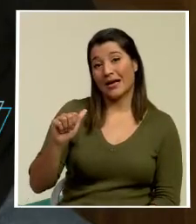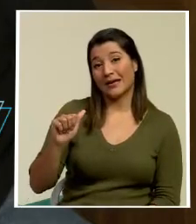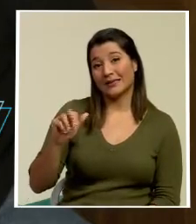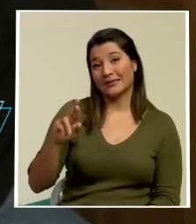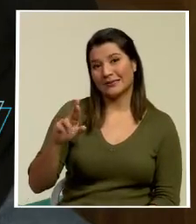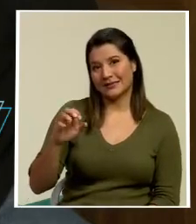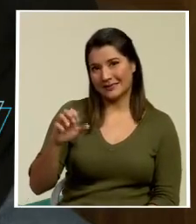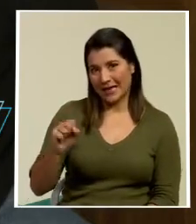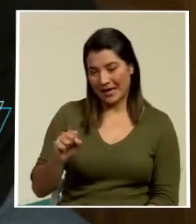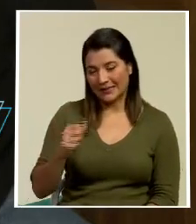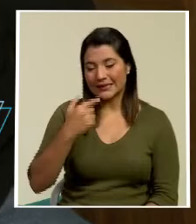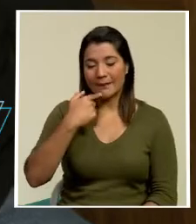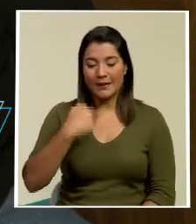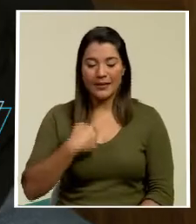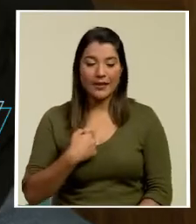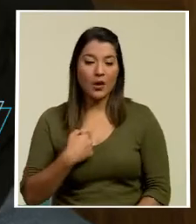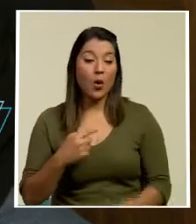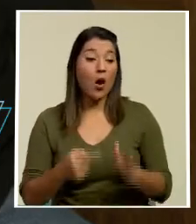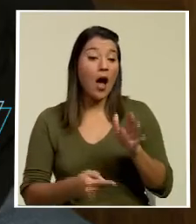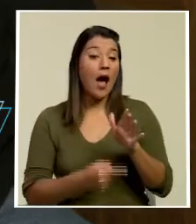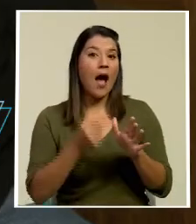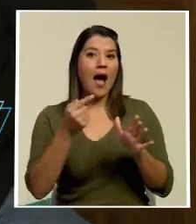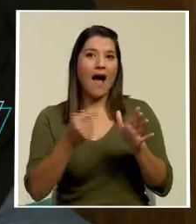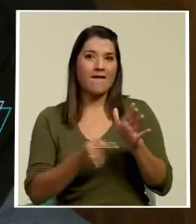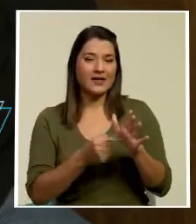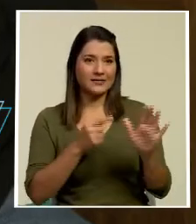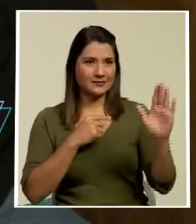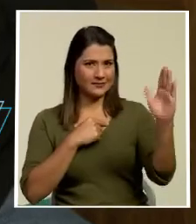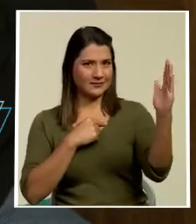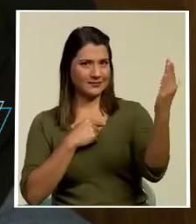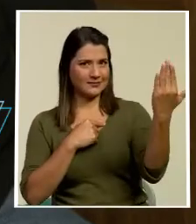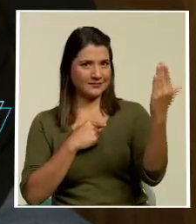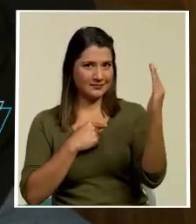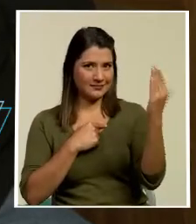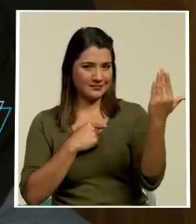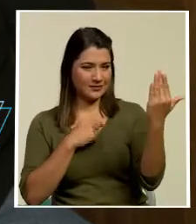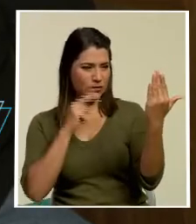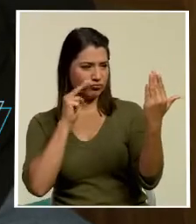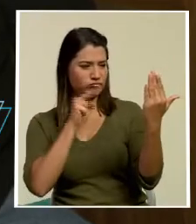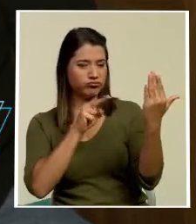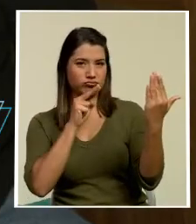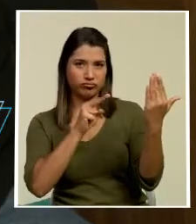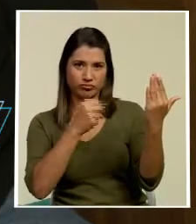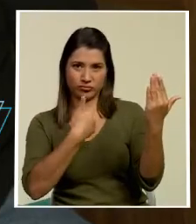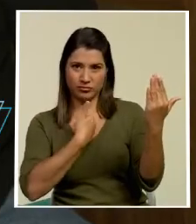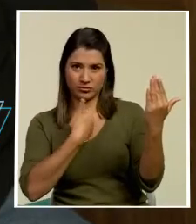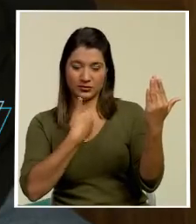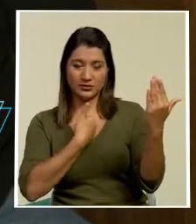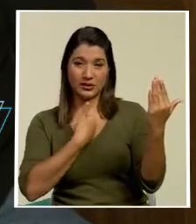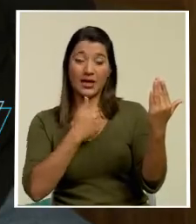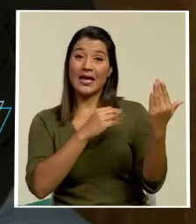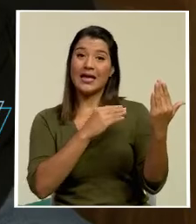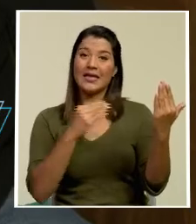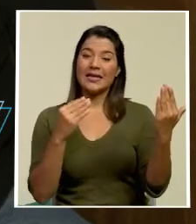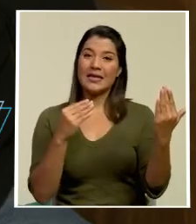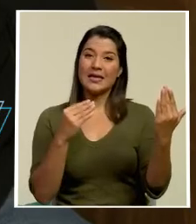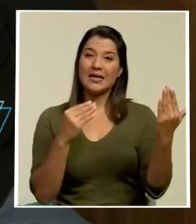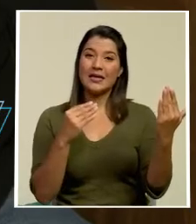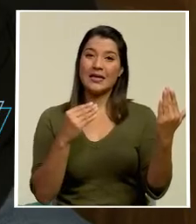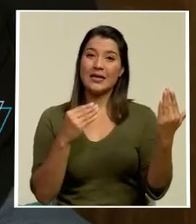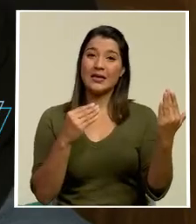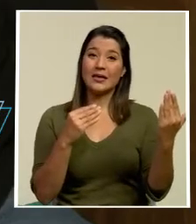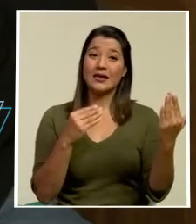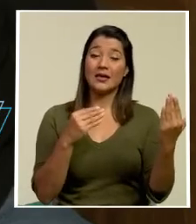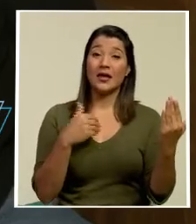de pronto estaba afeitándose frente al espejo y mientras se quitaba la